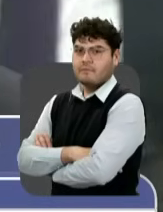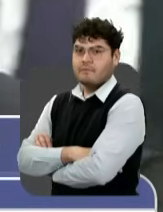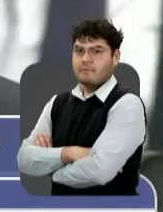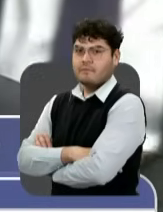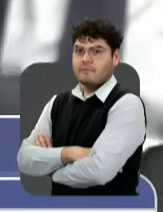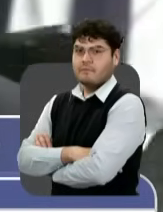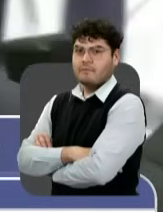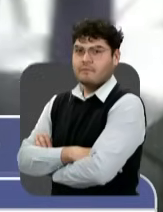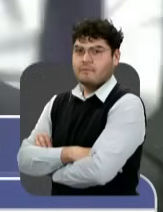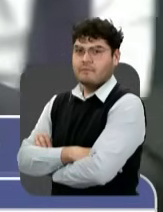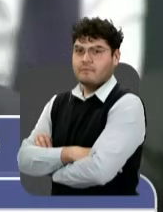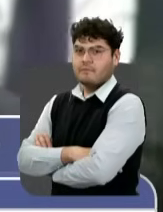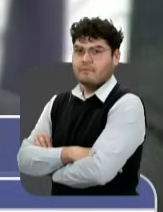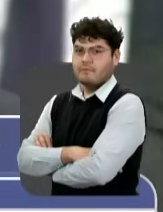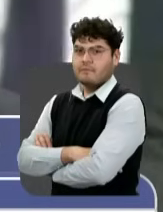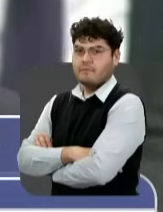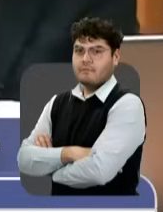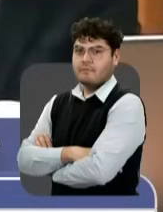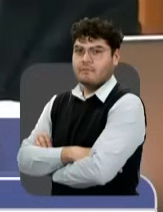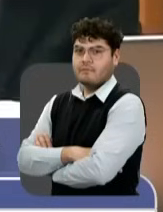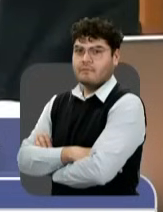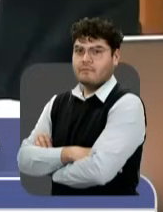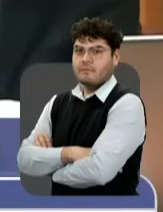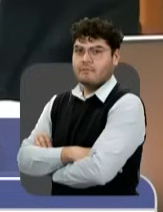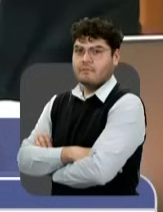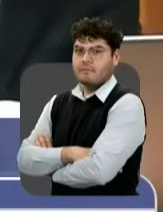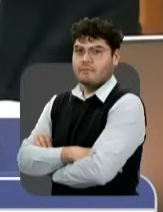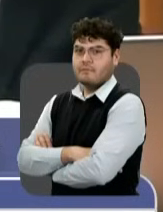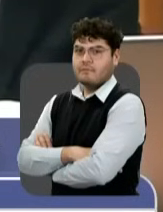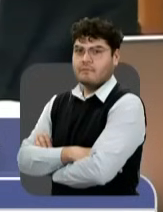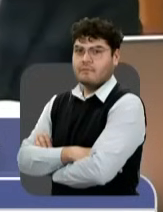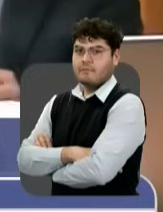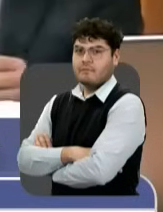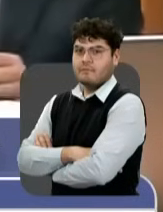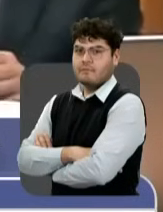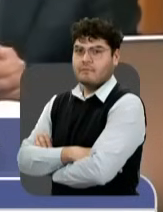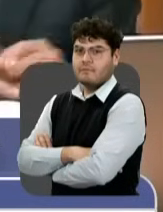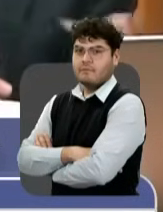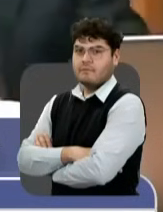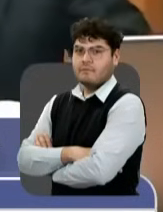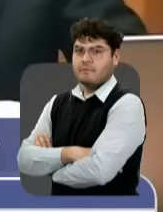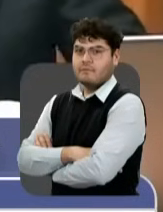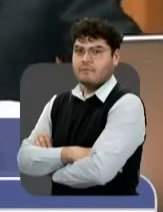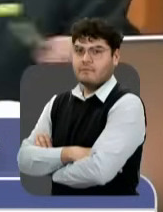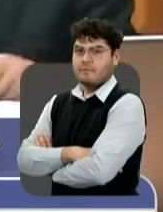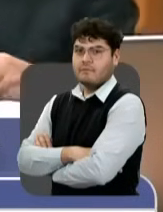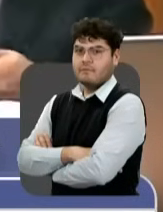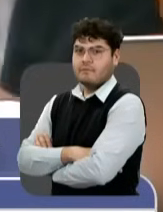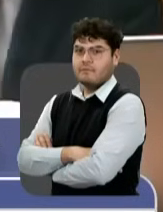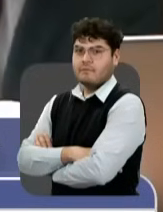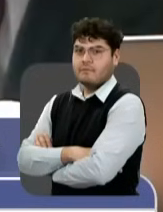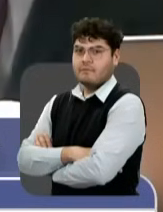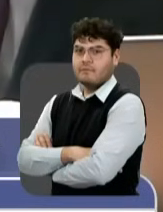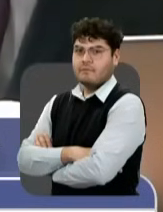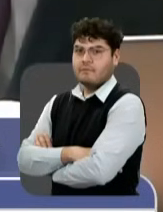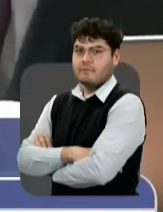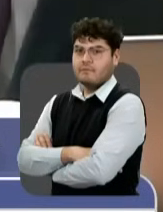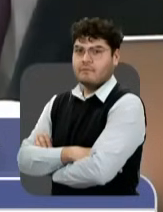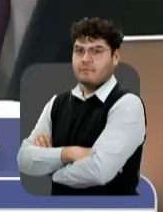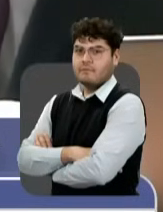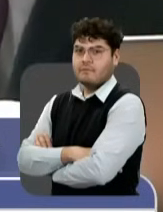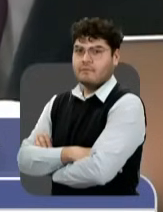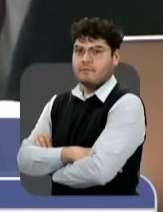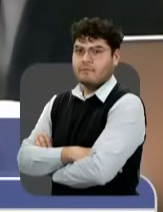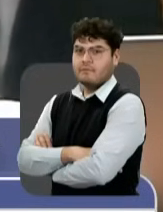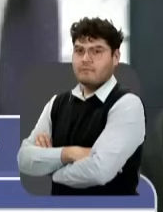y su marido, Luis Angulo, usaron las empresas de fachada Comercial S.P.A. y Southern S.P.A. formadas por ellos. Y